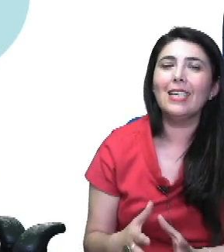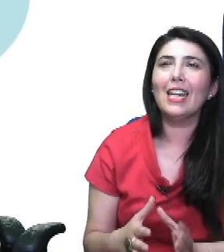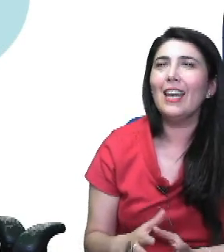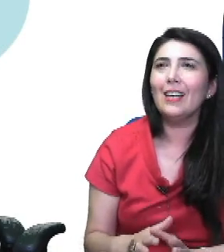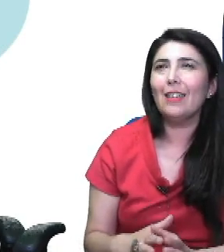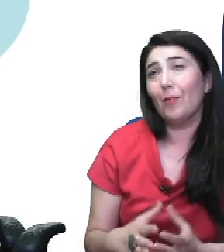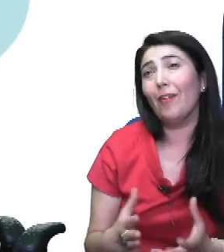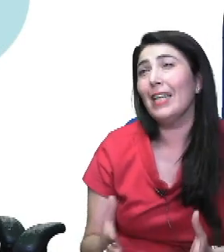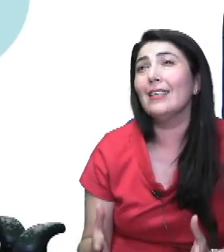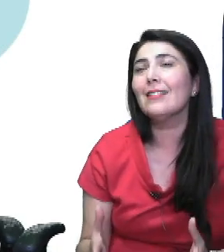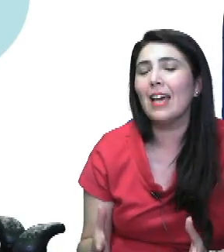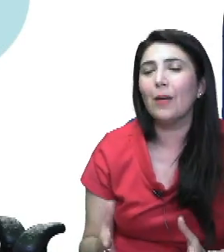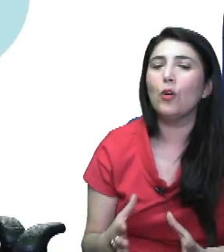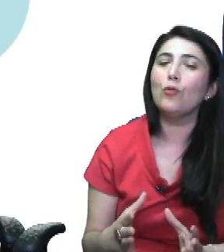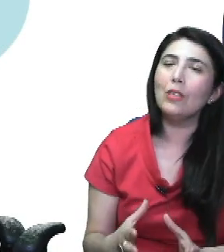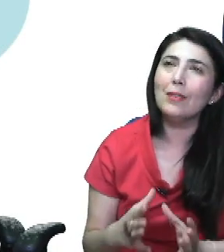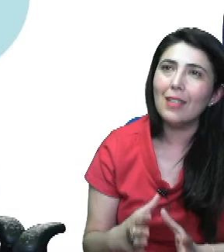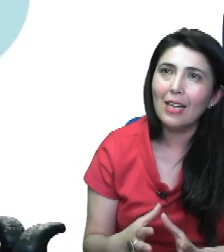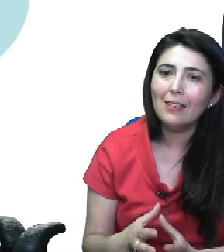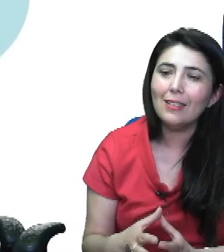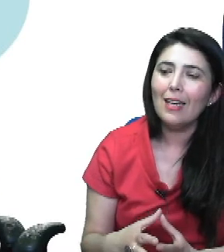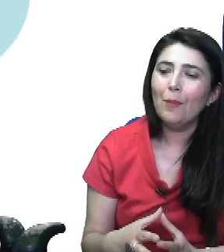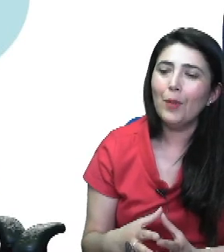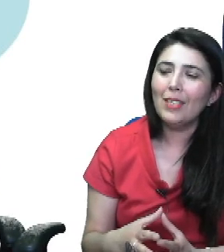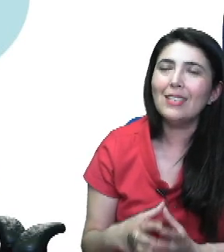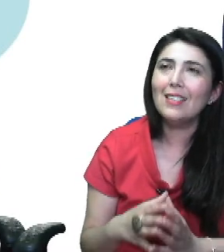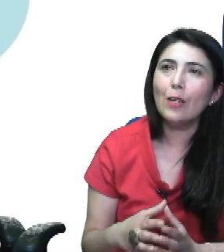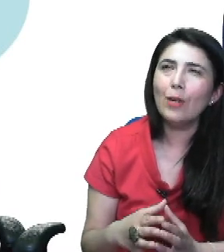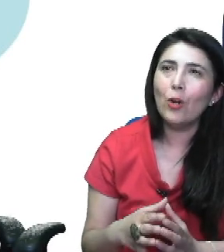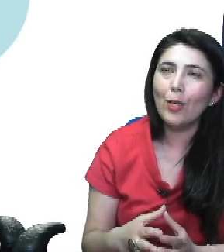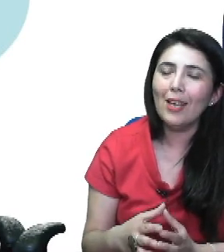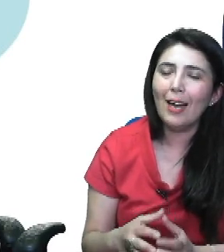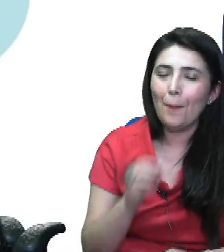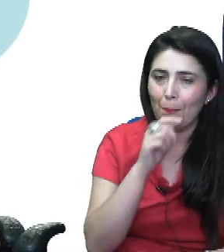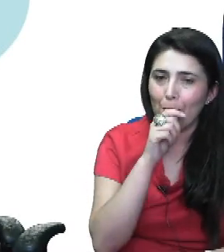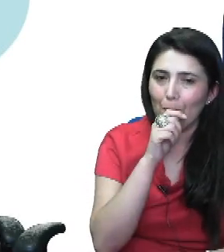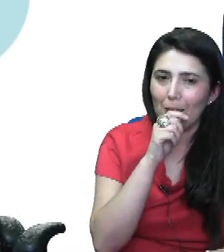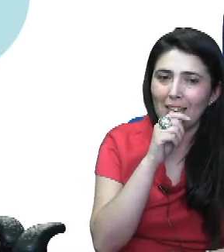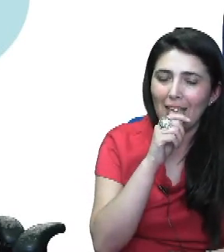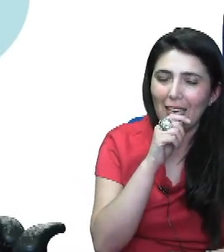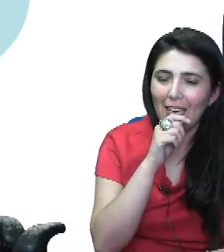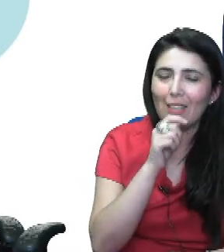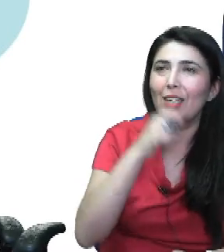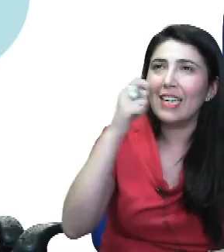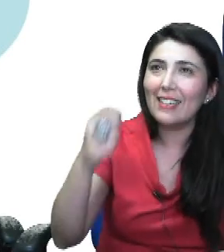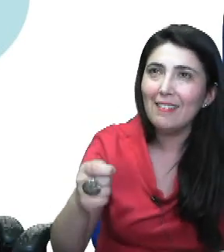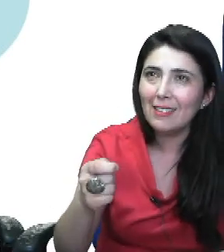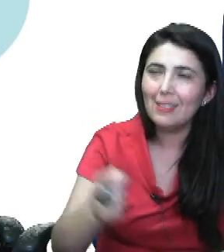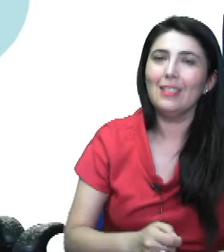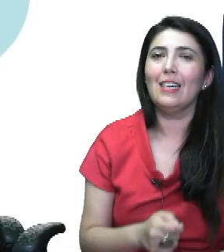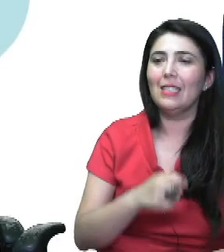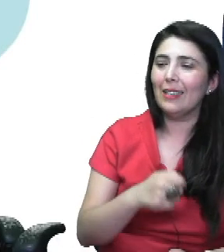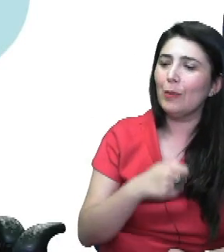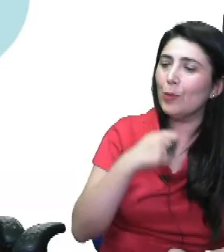Que se requieren varias necesidades, pero lo fundamental es poder transitar de una lógica de acciones